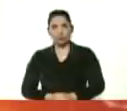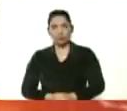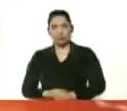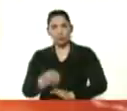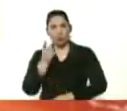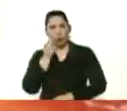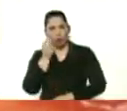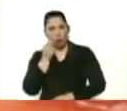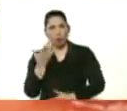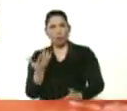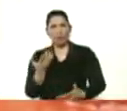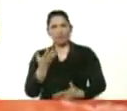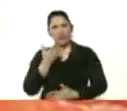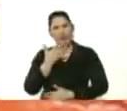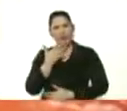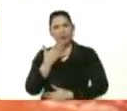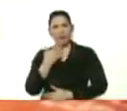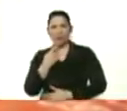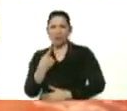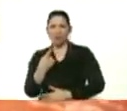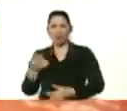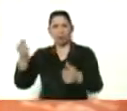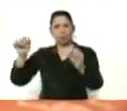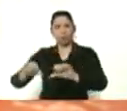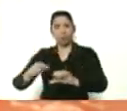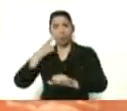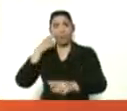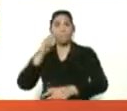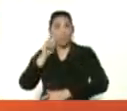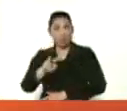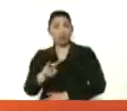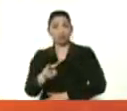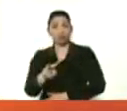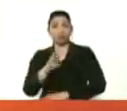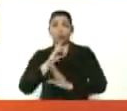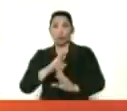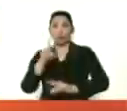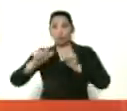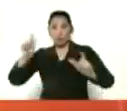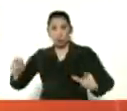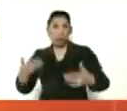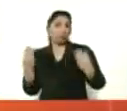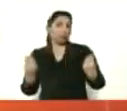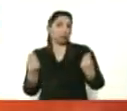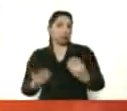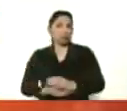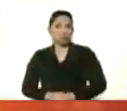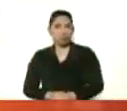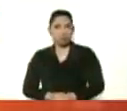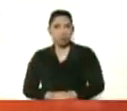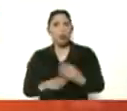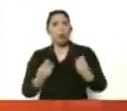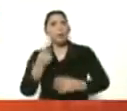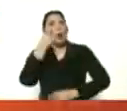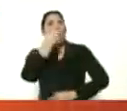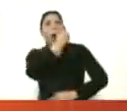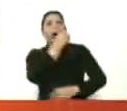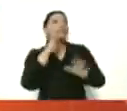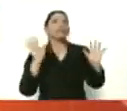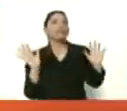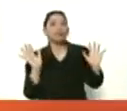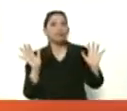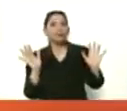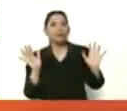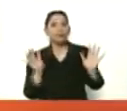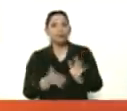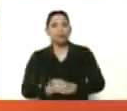un tono pesimista, ¿verdad? Y mira la respuesta de la gente, Jorge. Así es. Bueno, ¿cómo te quedó el ojo?